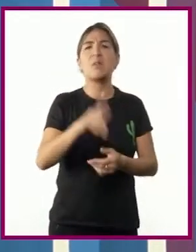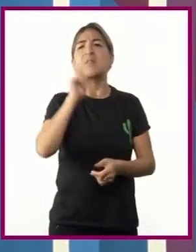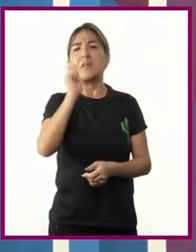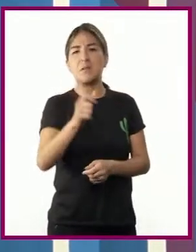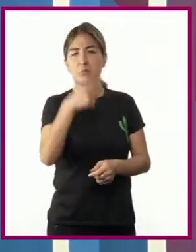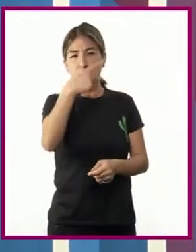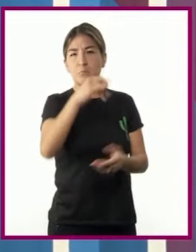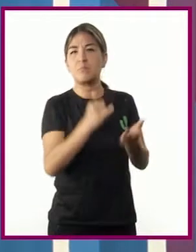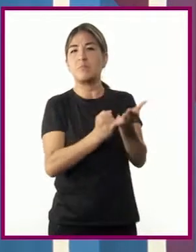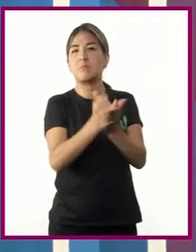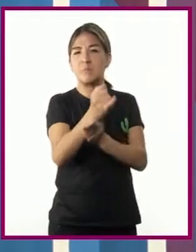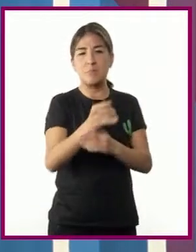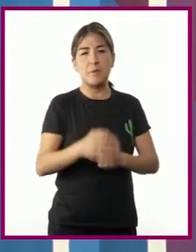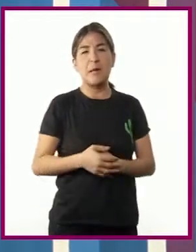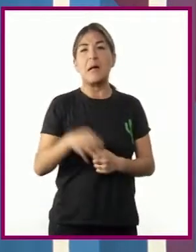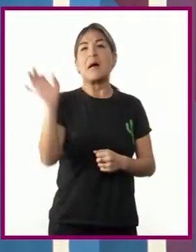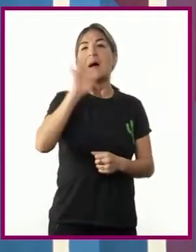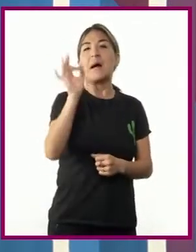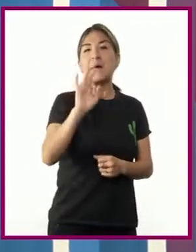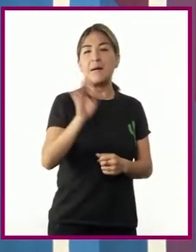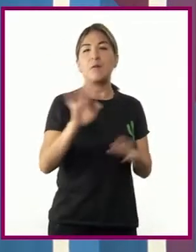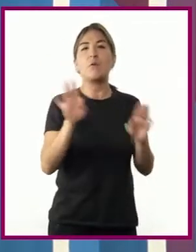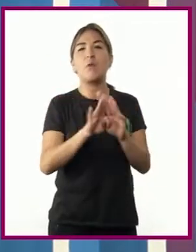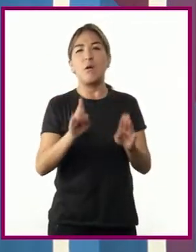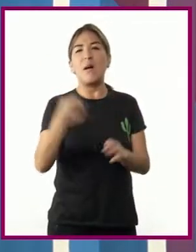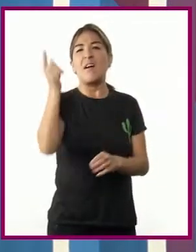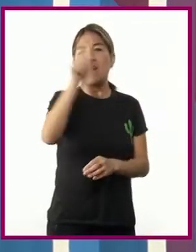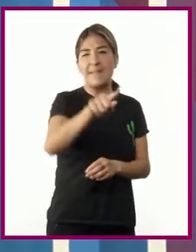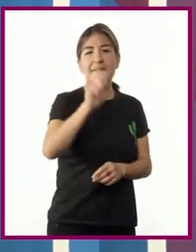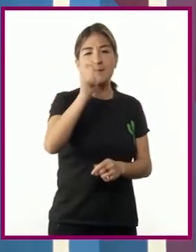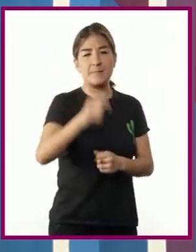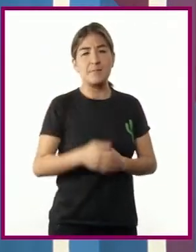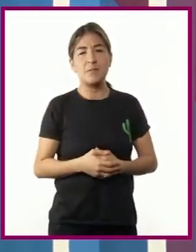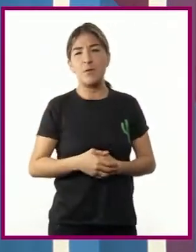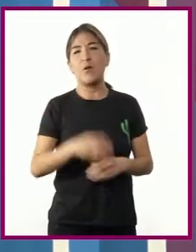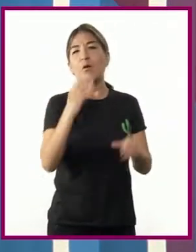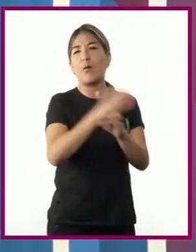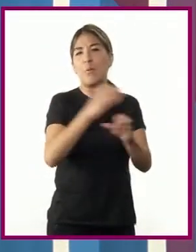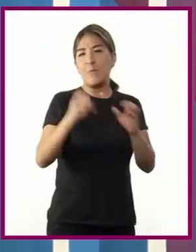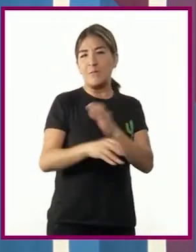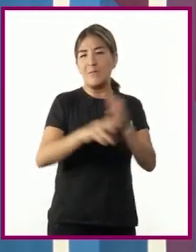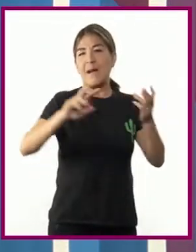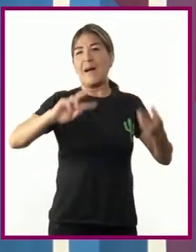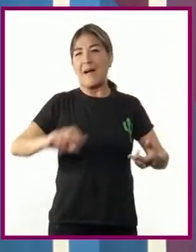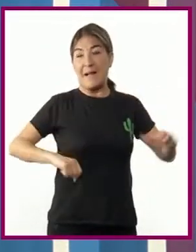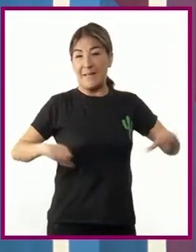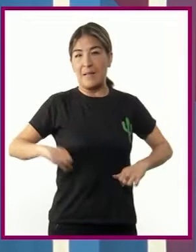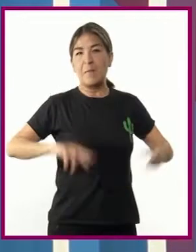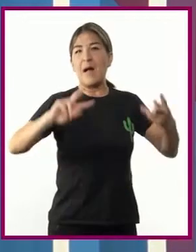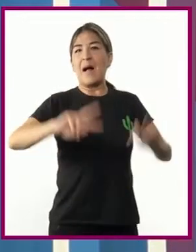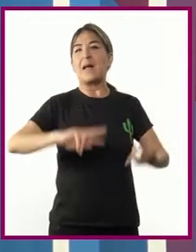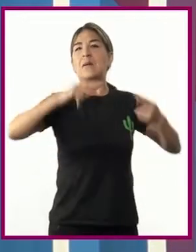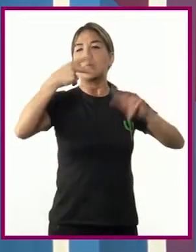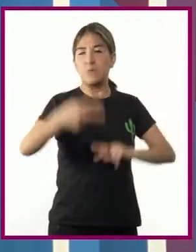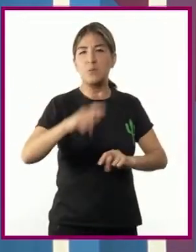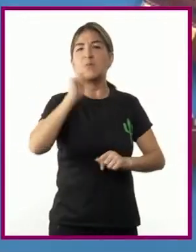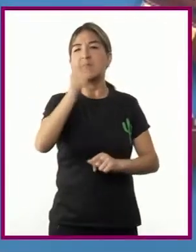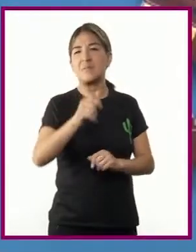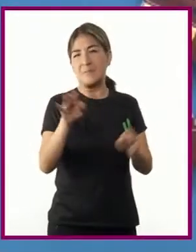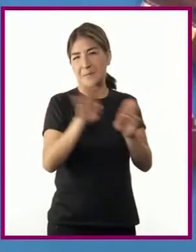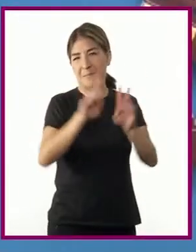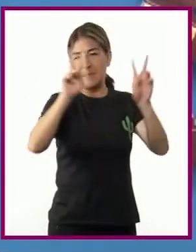su decisión, puedan incitarles a acciones contrarias al diálogo con frases